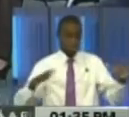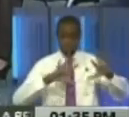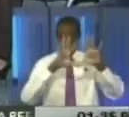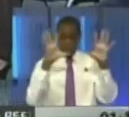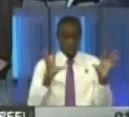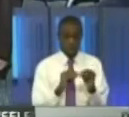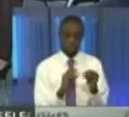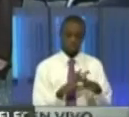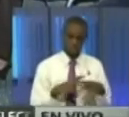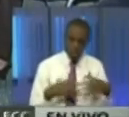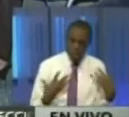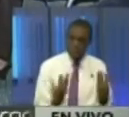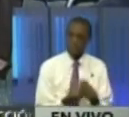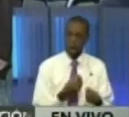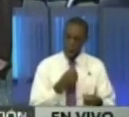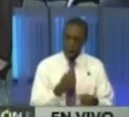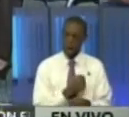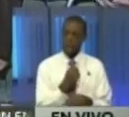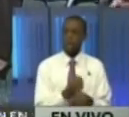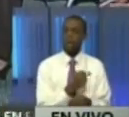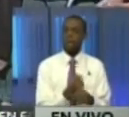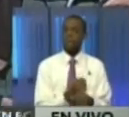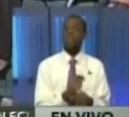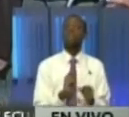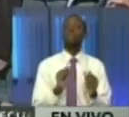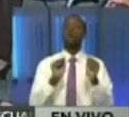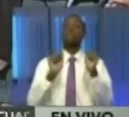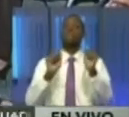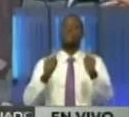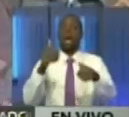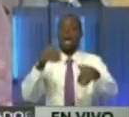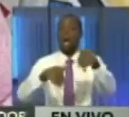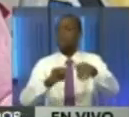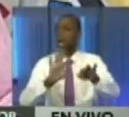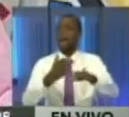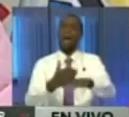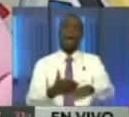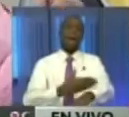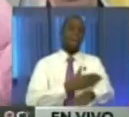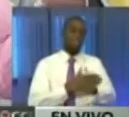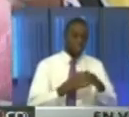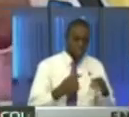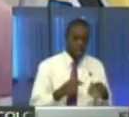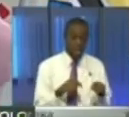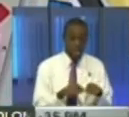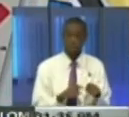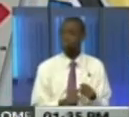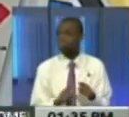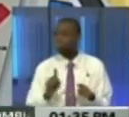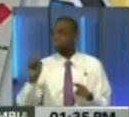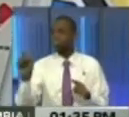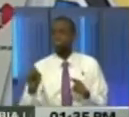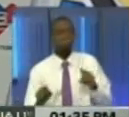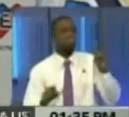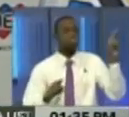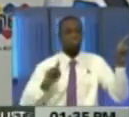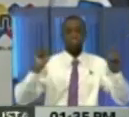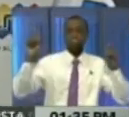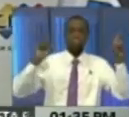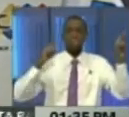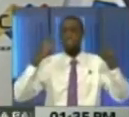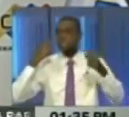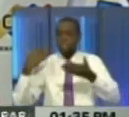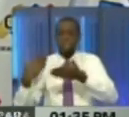cronograma. Estos son los trabajos preliminares que se deben hacer en campo, en muchos casos